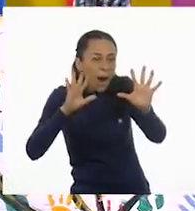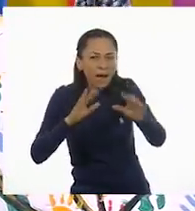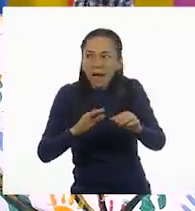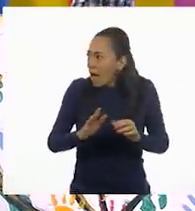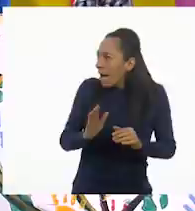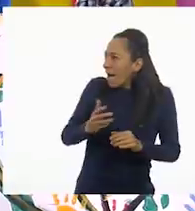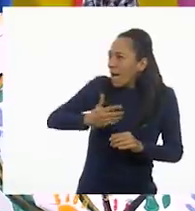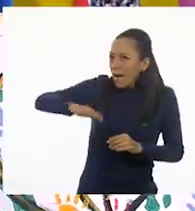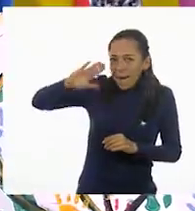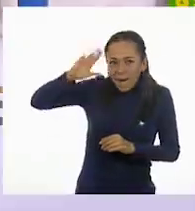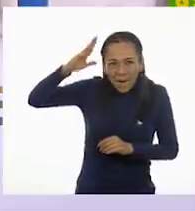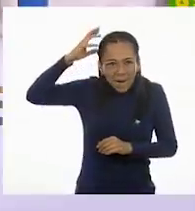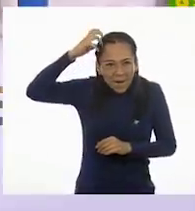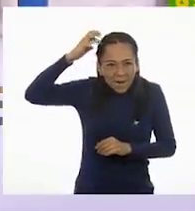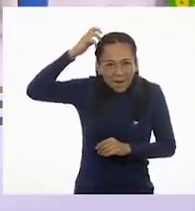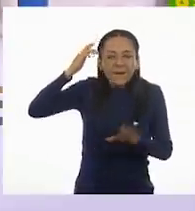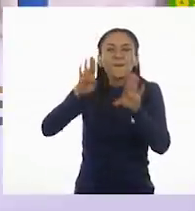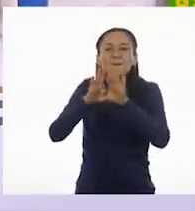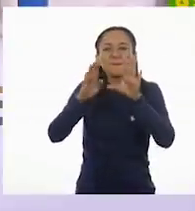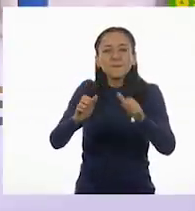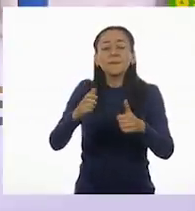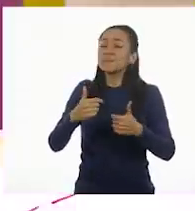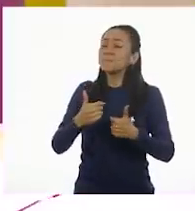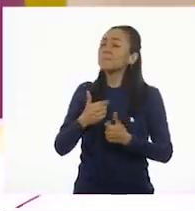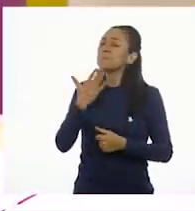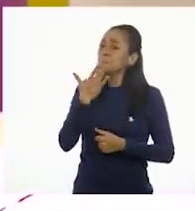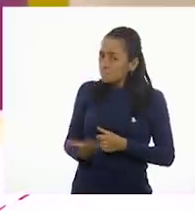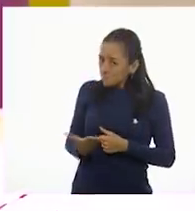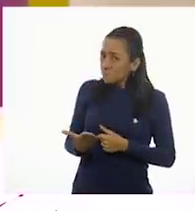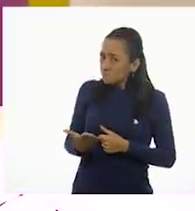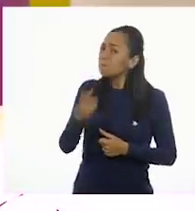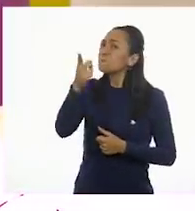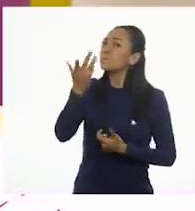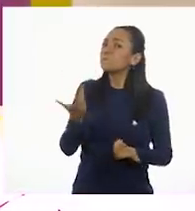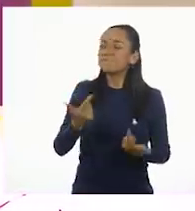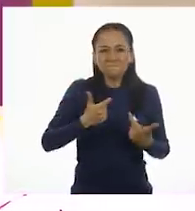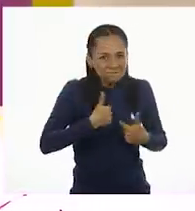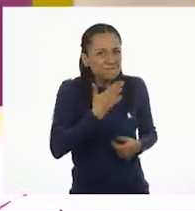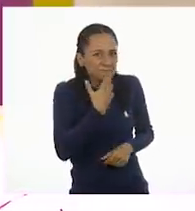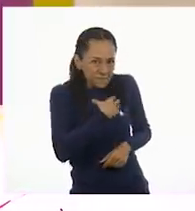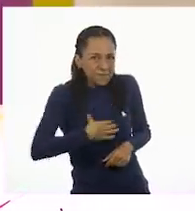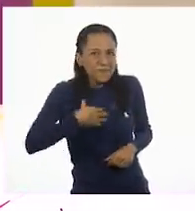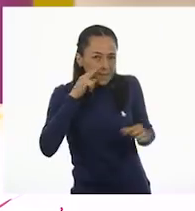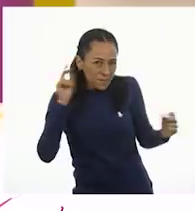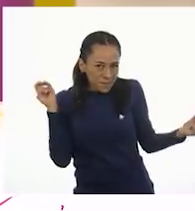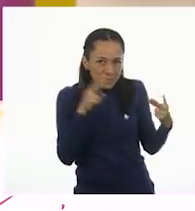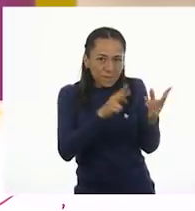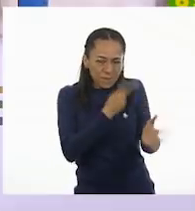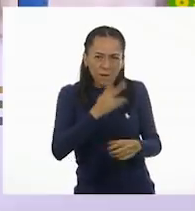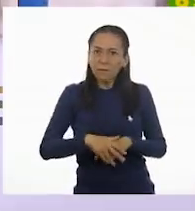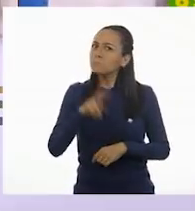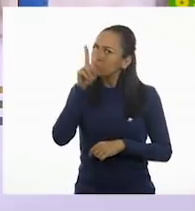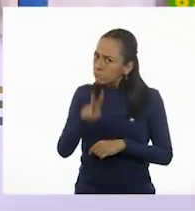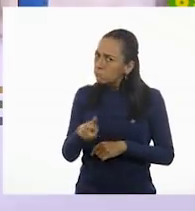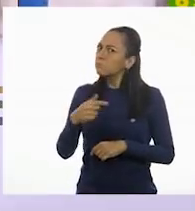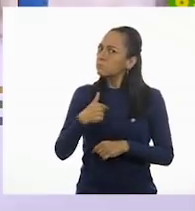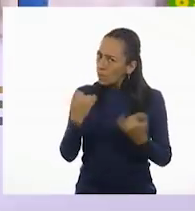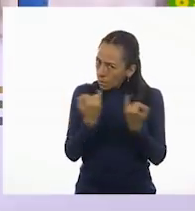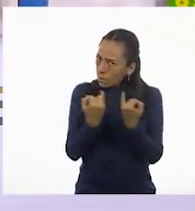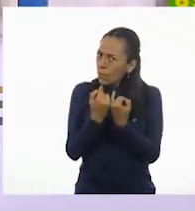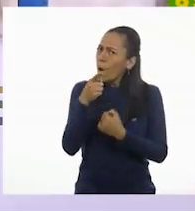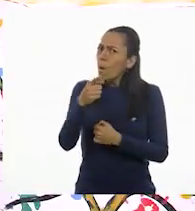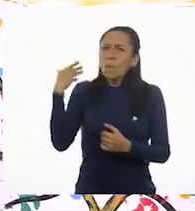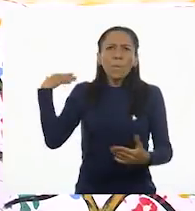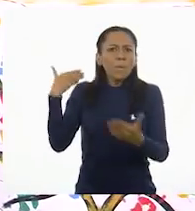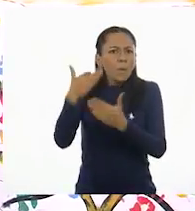Hola, ¿qué tal? ¿Cómo estás? Yo muy contento de verte nuevamente. Yo también, qué bueno. Hace tiempo que no te veía. Ya sé, tenía bastante que no